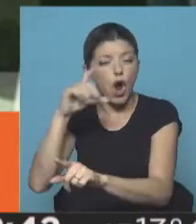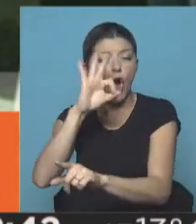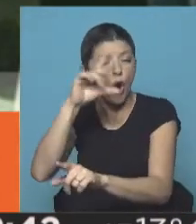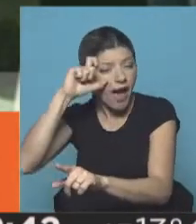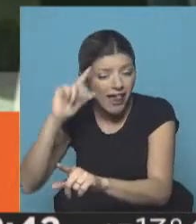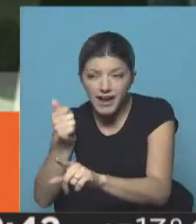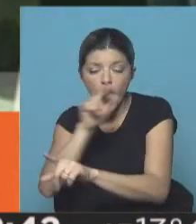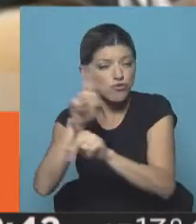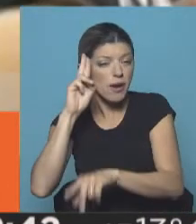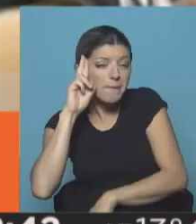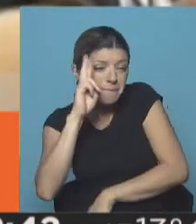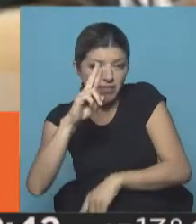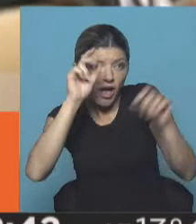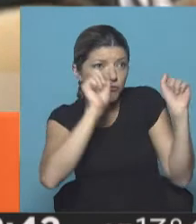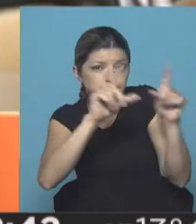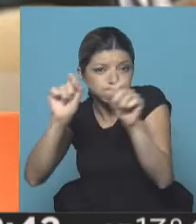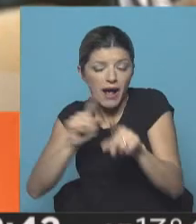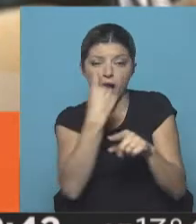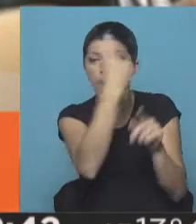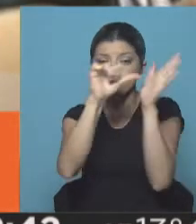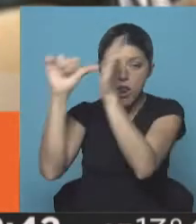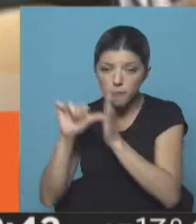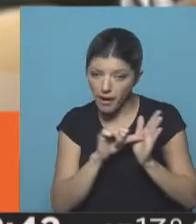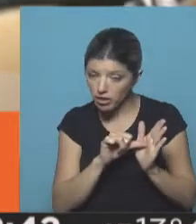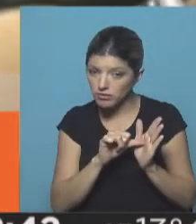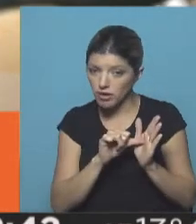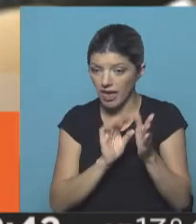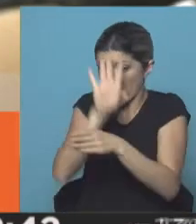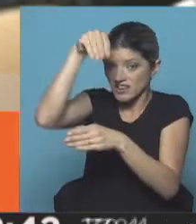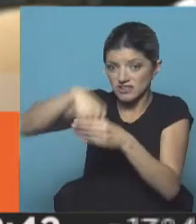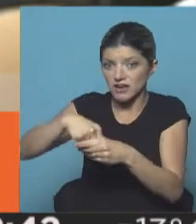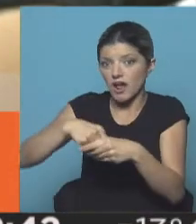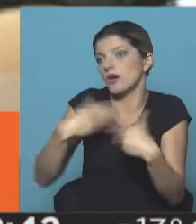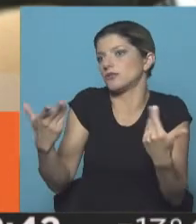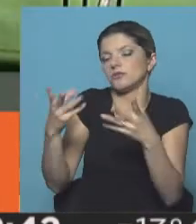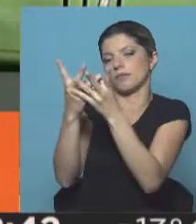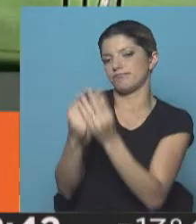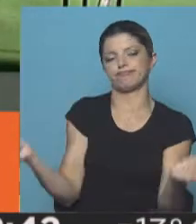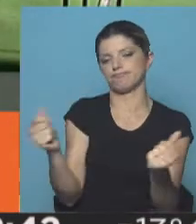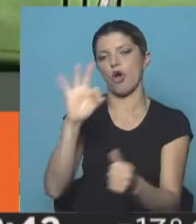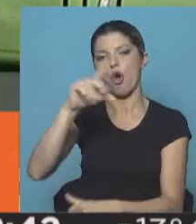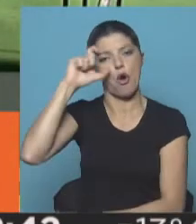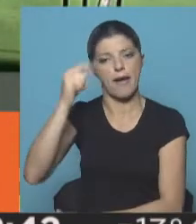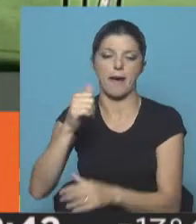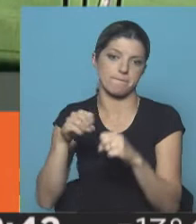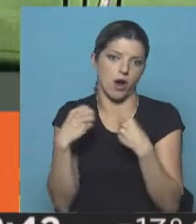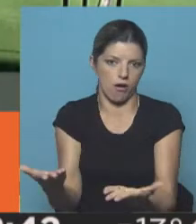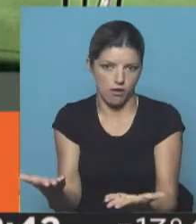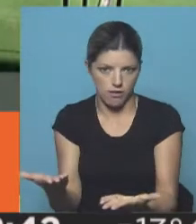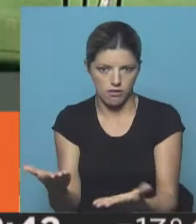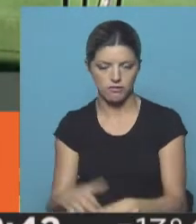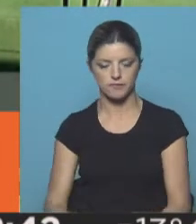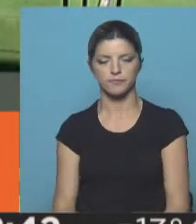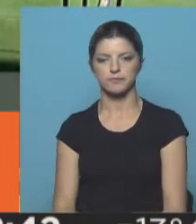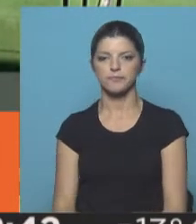respeta la soberanía de sus estados miembros, es mejor deje de existir. Por eso reitero